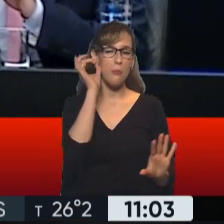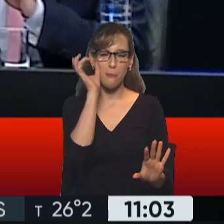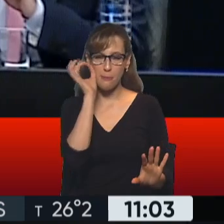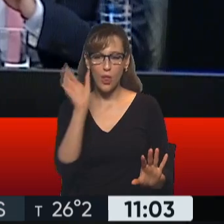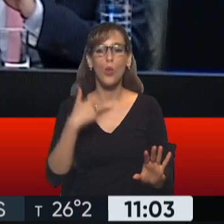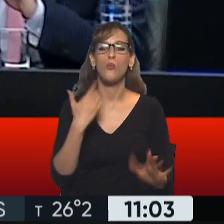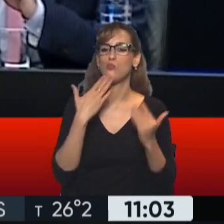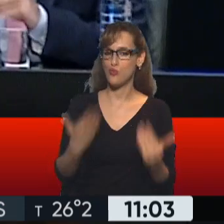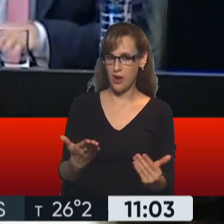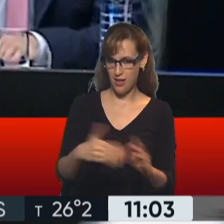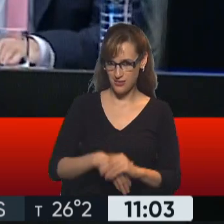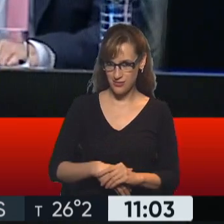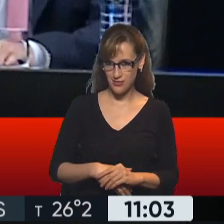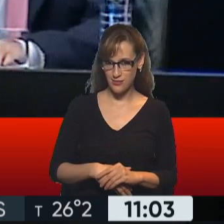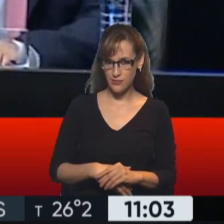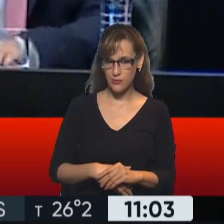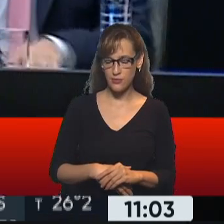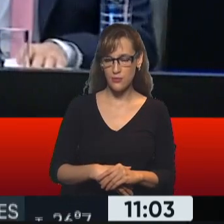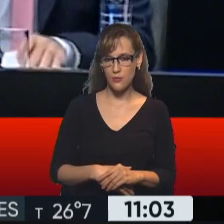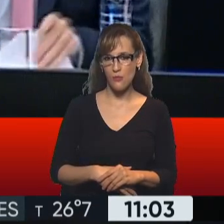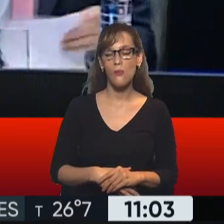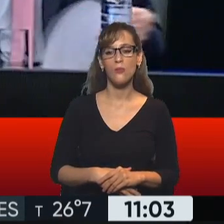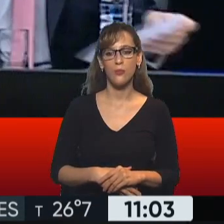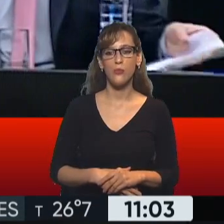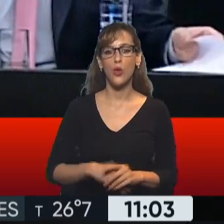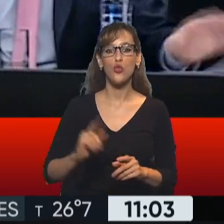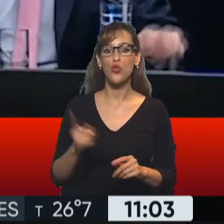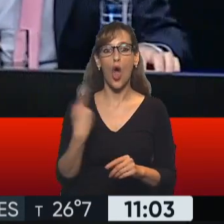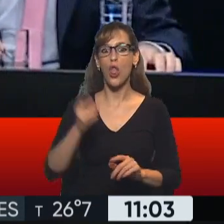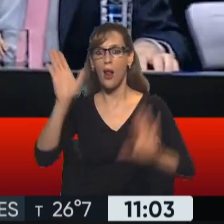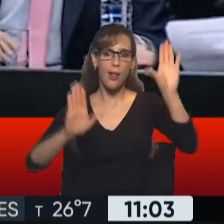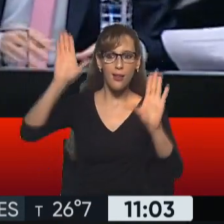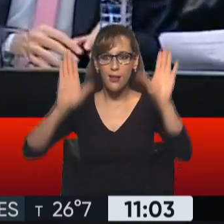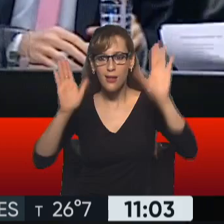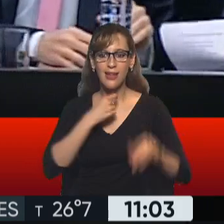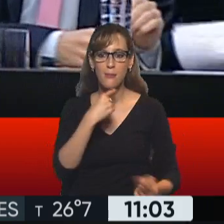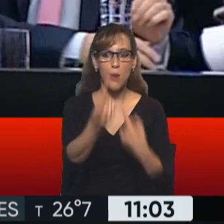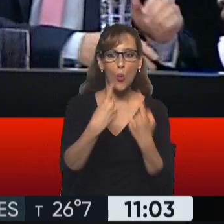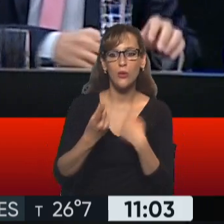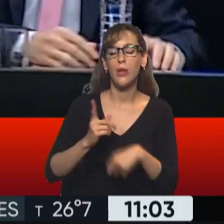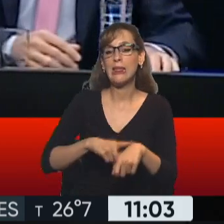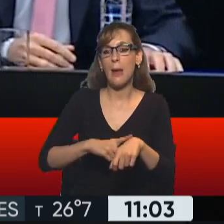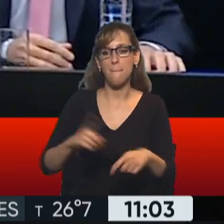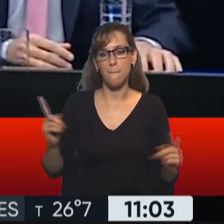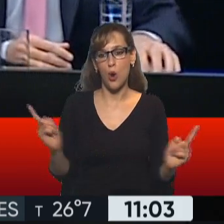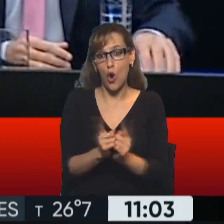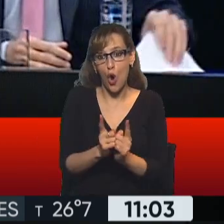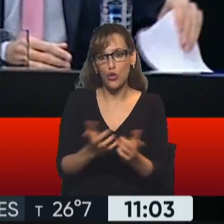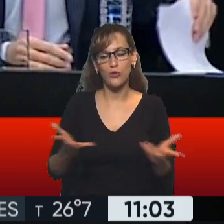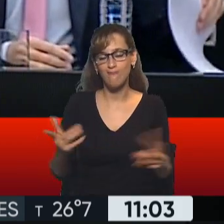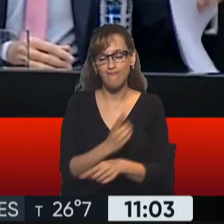muchas gracias. Hay muchas manos levantadas, lamentablemente por una cuestión de tiempo quizás no podamos